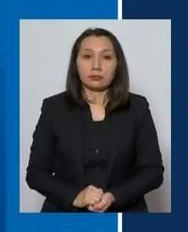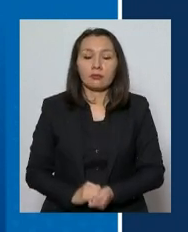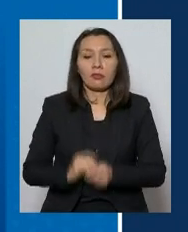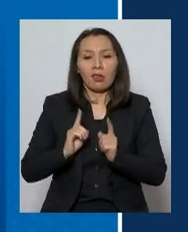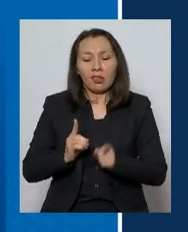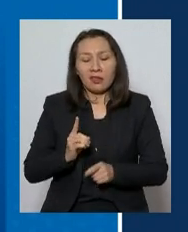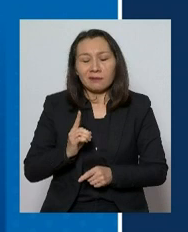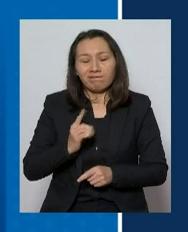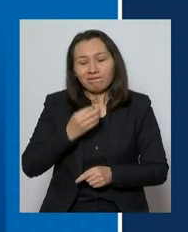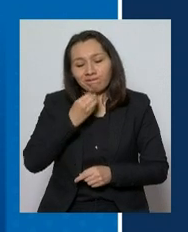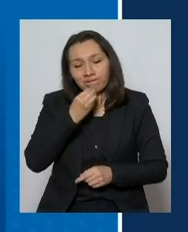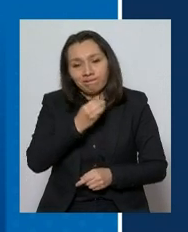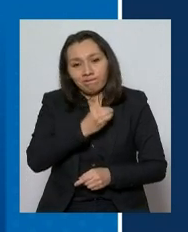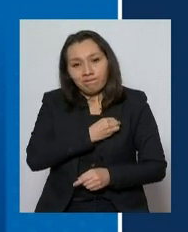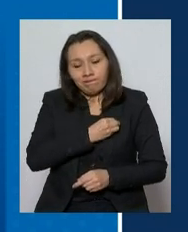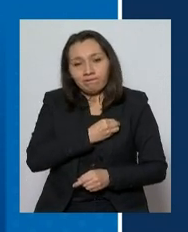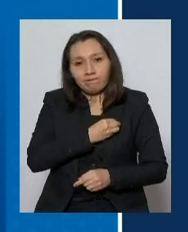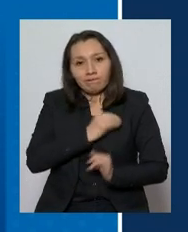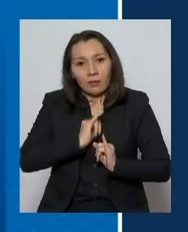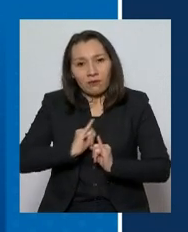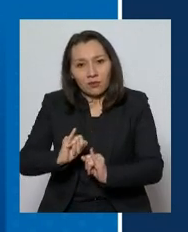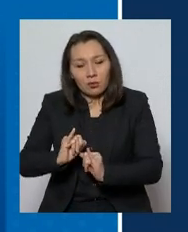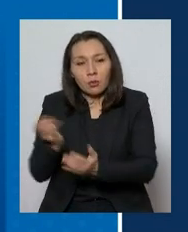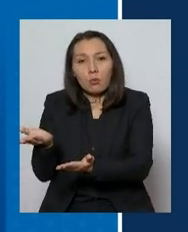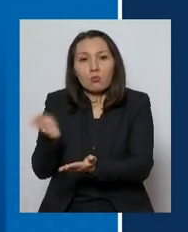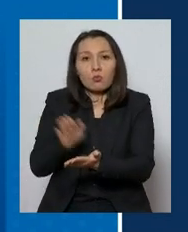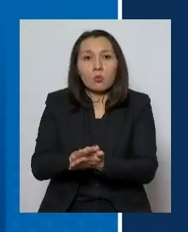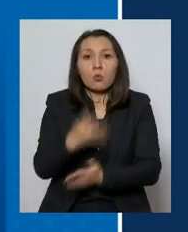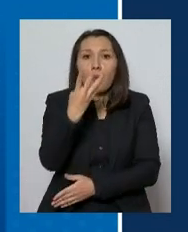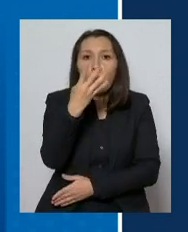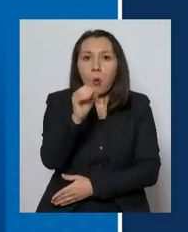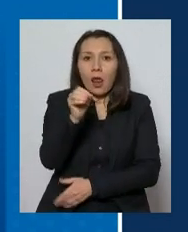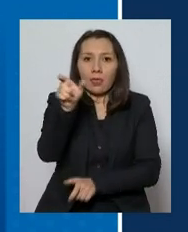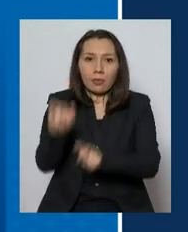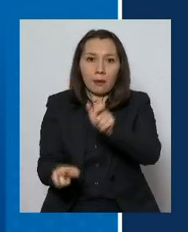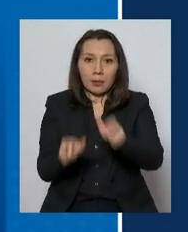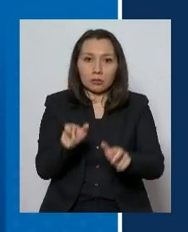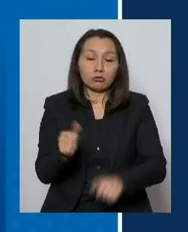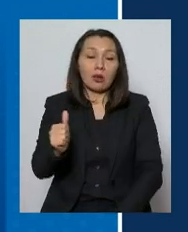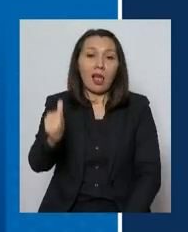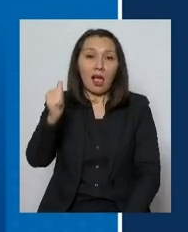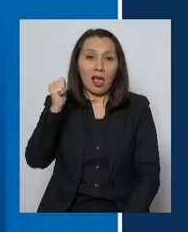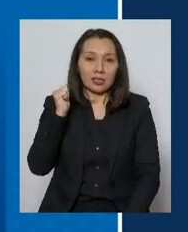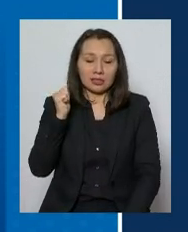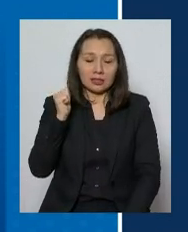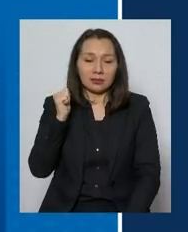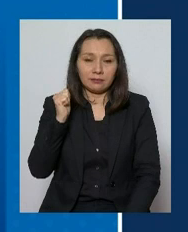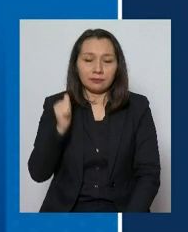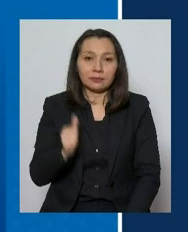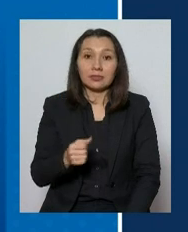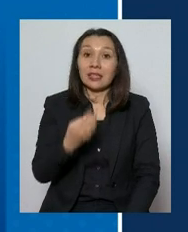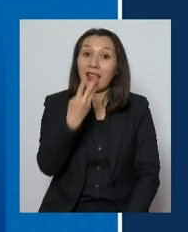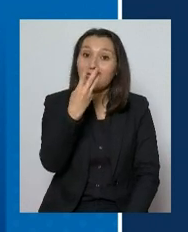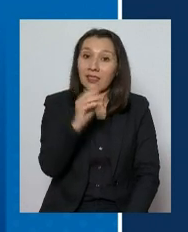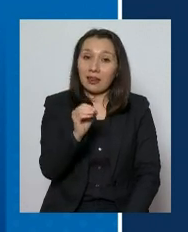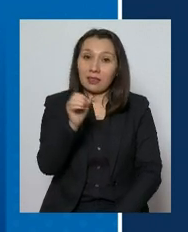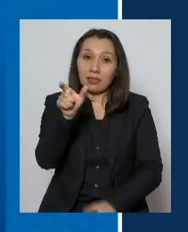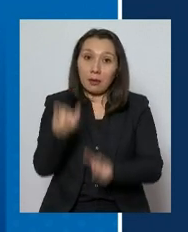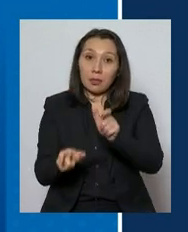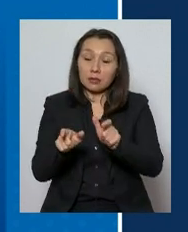Debemos lamentar el fallecimiento de 40 personas el día de ayer. 30 de